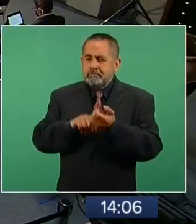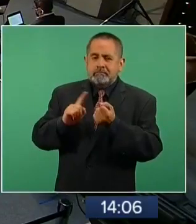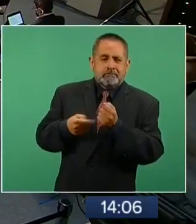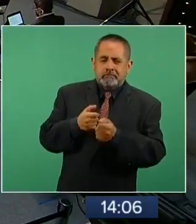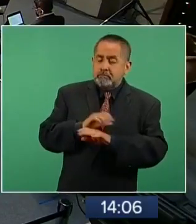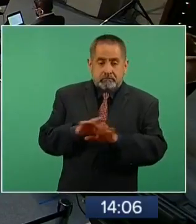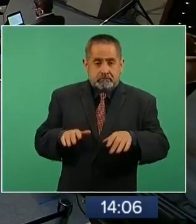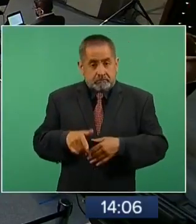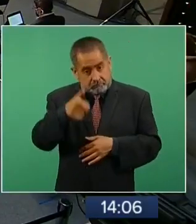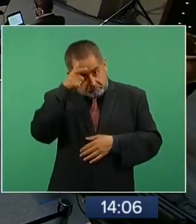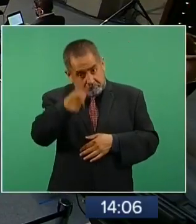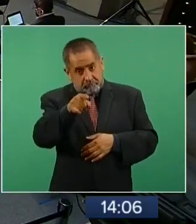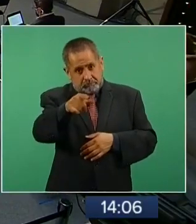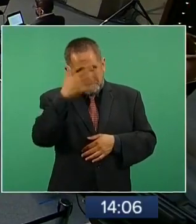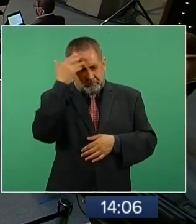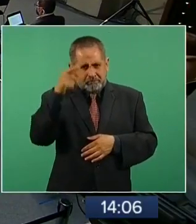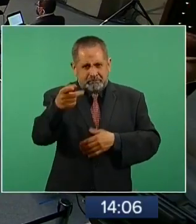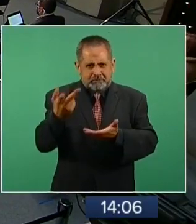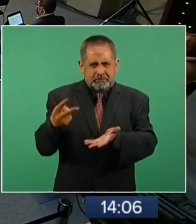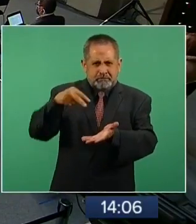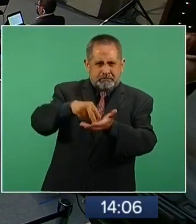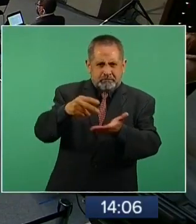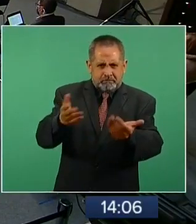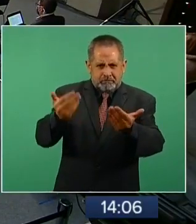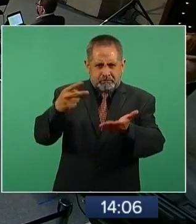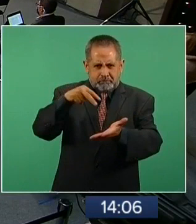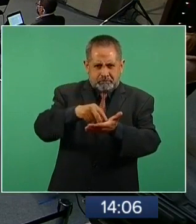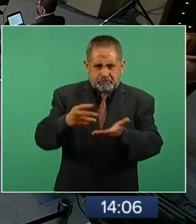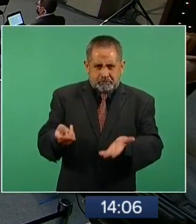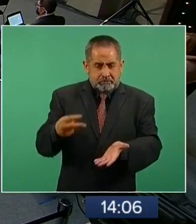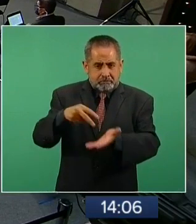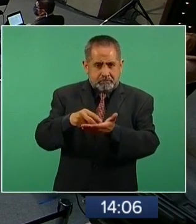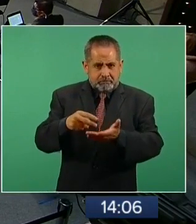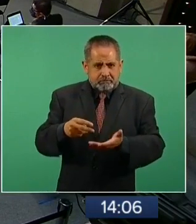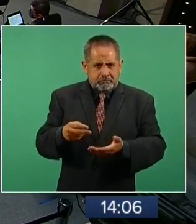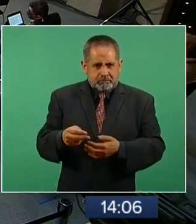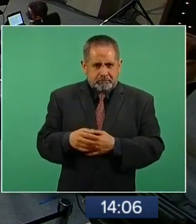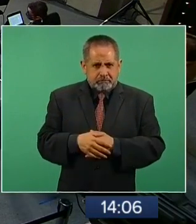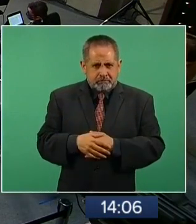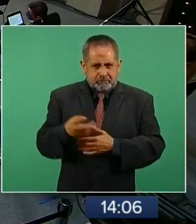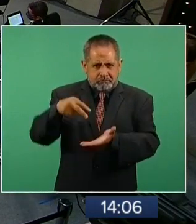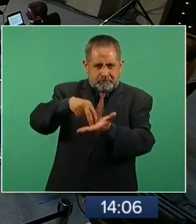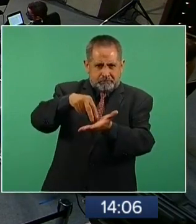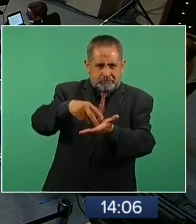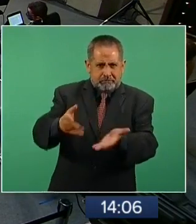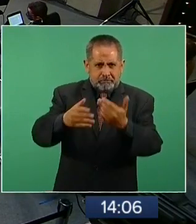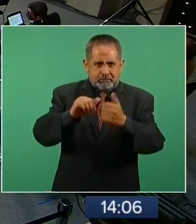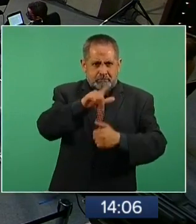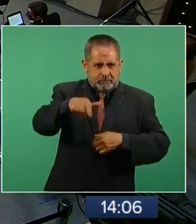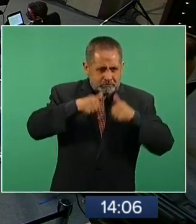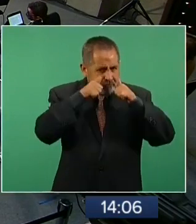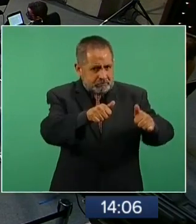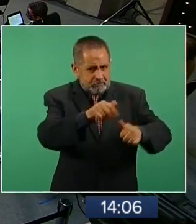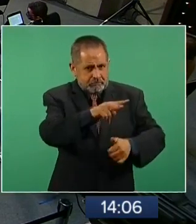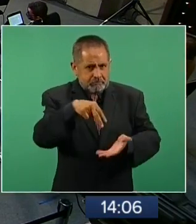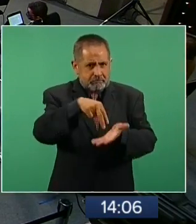Y no sabía yo, párate, no, yo te voy a escuchar, pero párate. Pero sí, pero párate, ahorita te voy a escuchar.